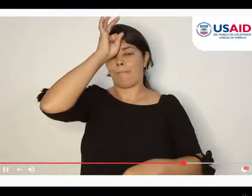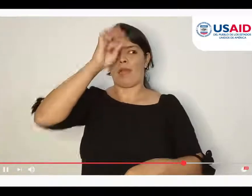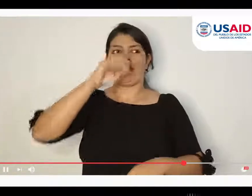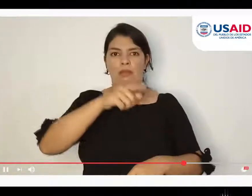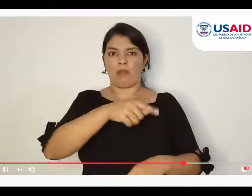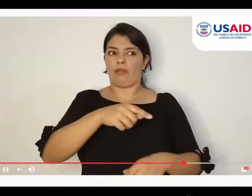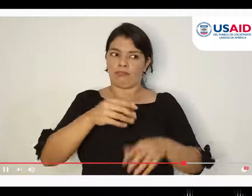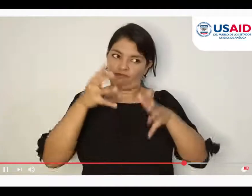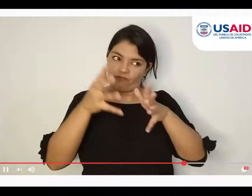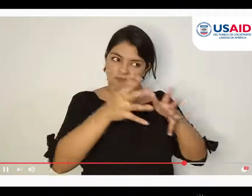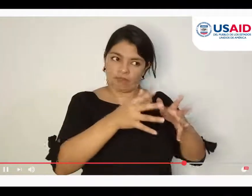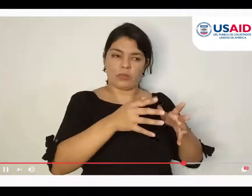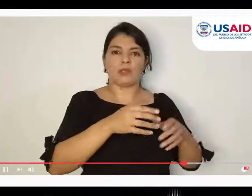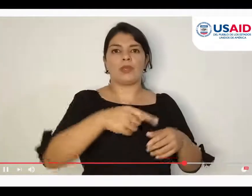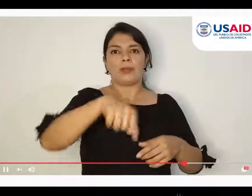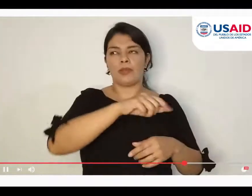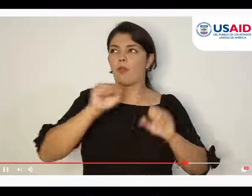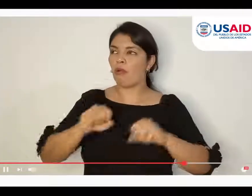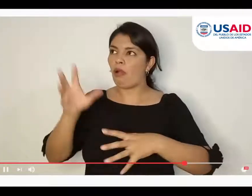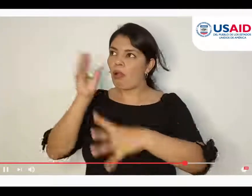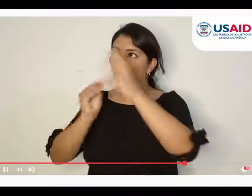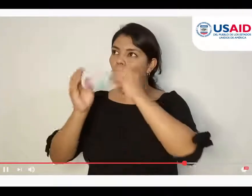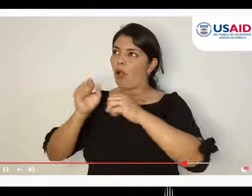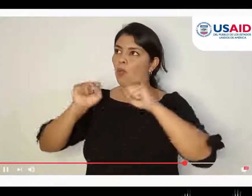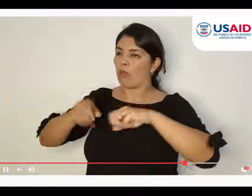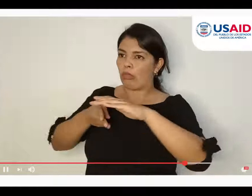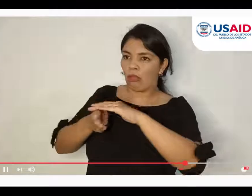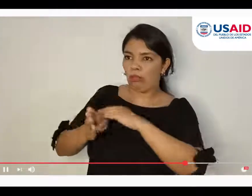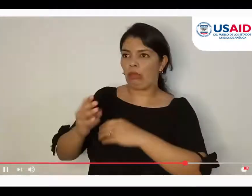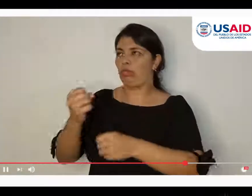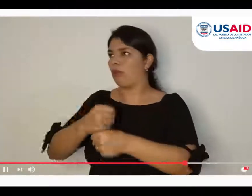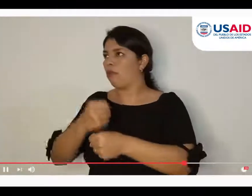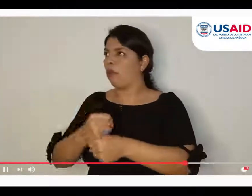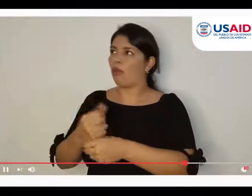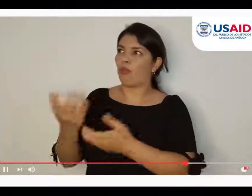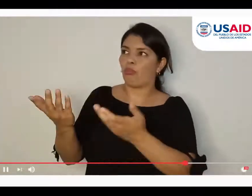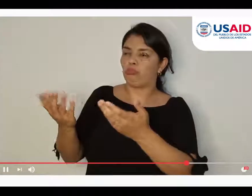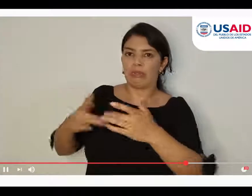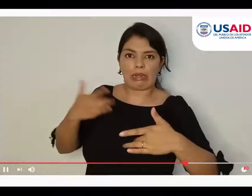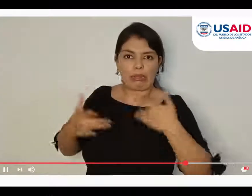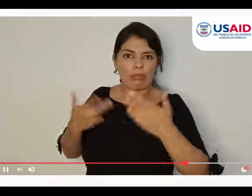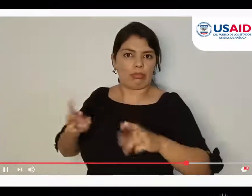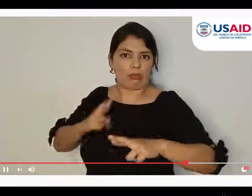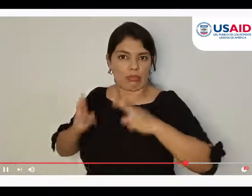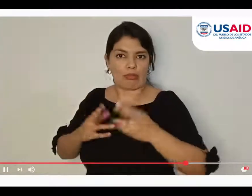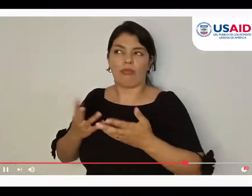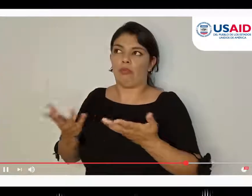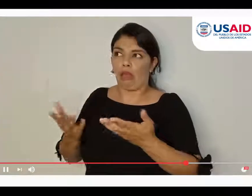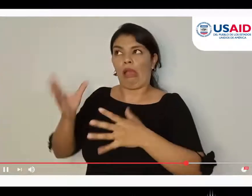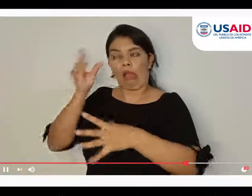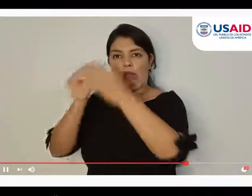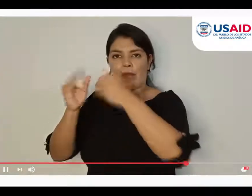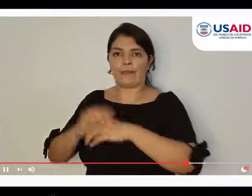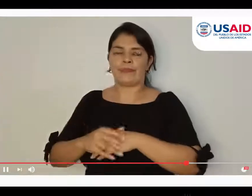digamos, como áreas, bien sea recreativas, educativas, ¿sí? O para el tema laboral. Sin embargo, pues